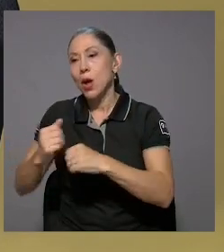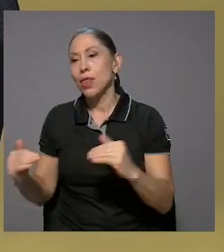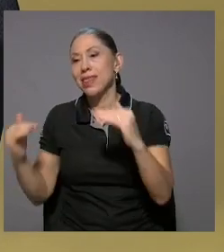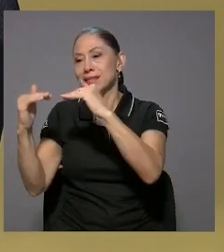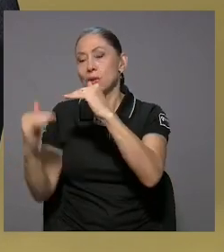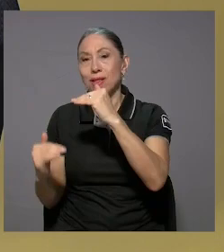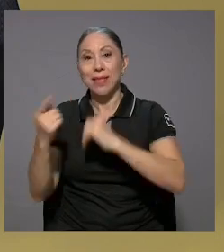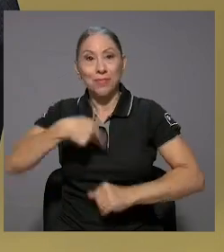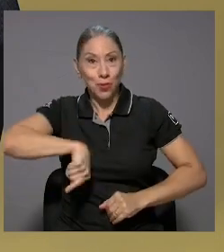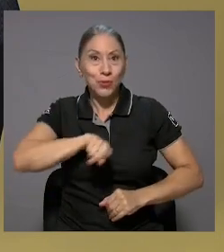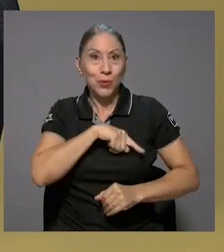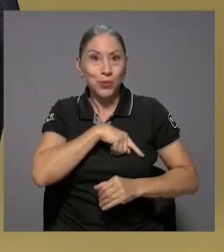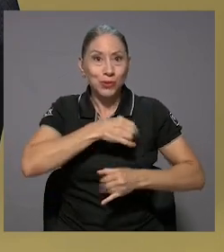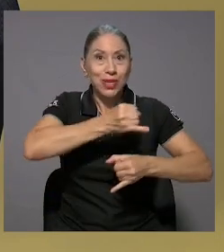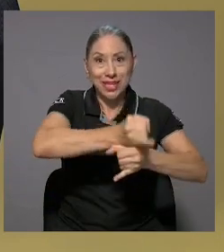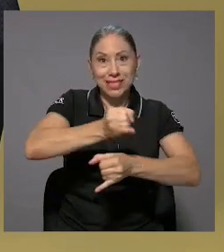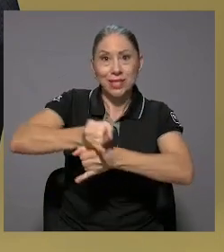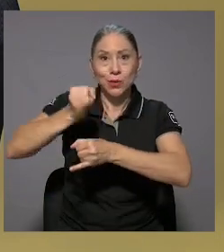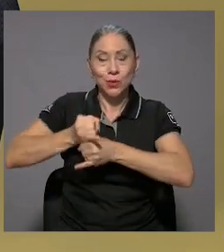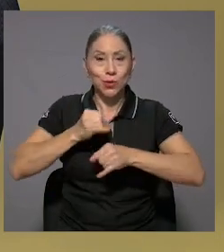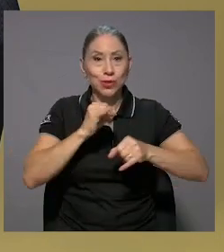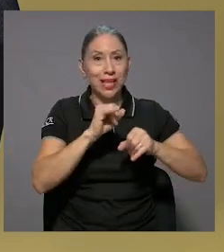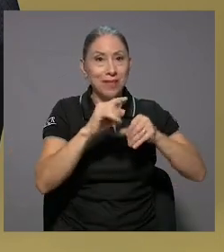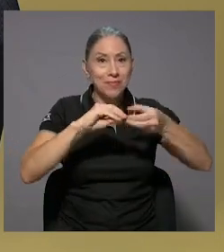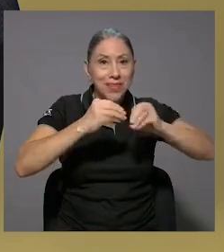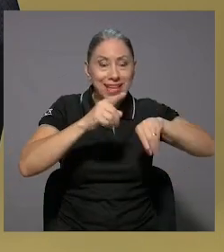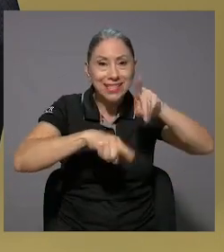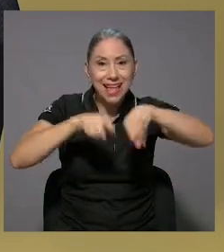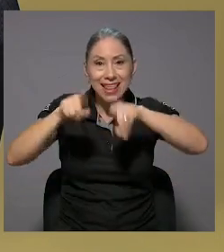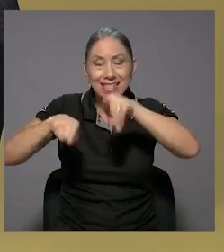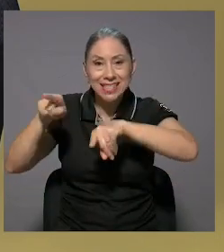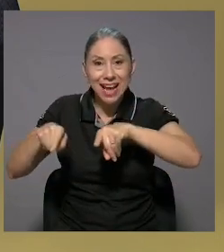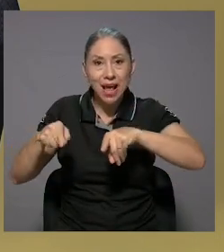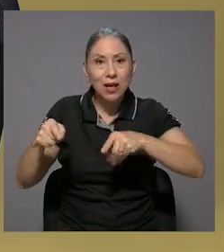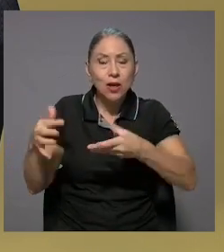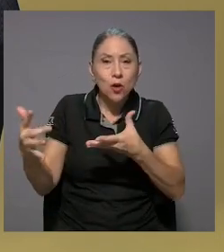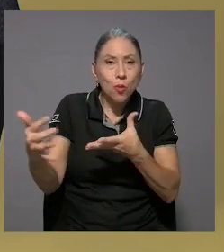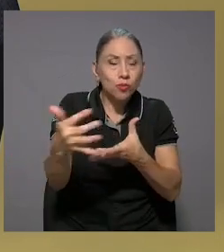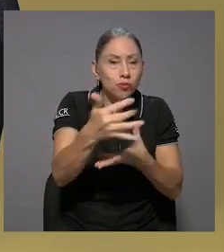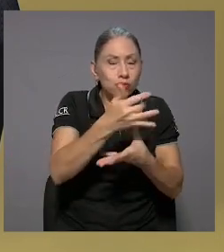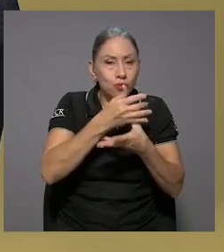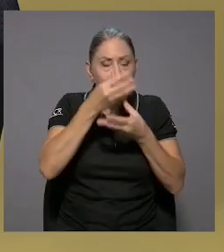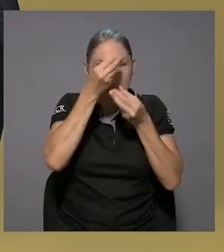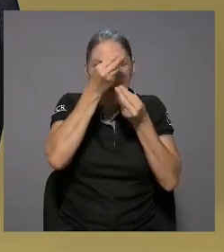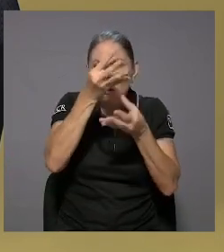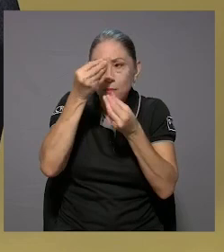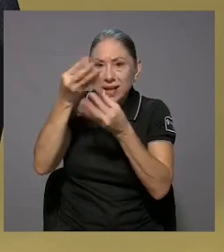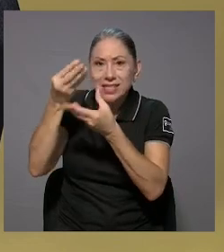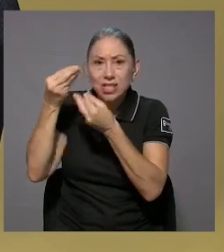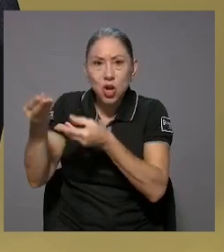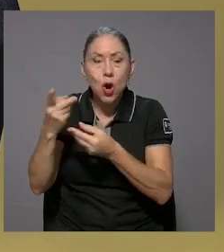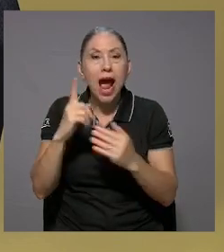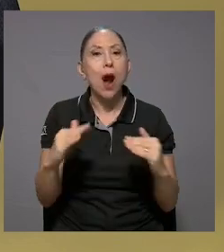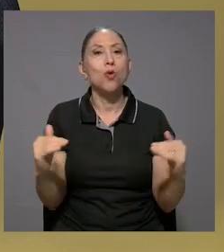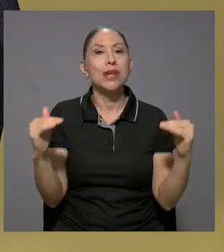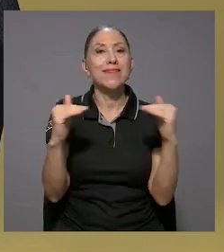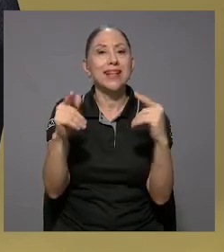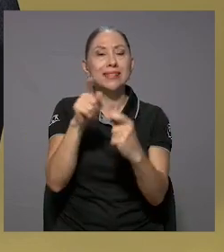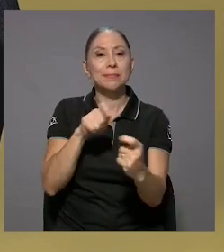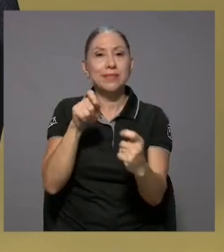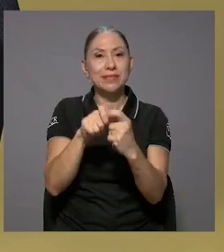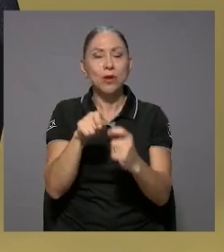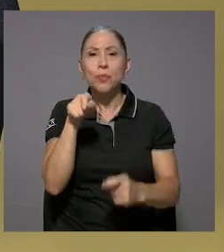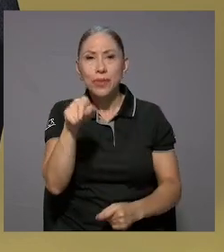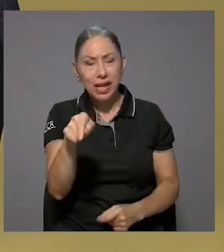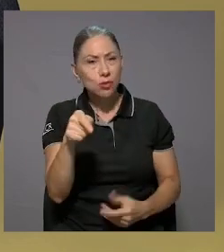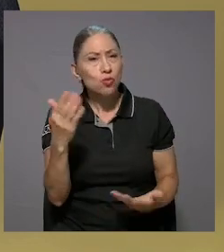Nosotros, los institutos de estadística, generan información a cierto dominio, ¿verdad? A cierto nivel. ¿Y por qué